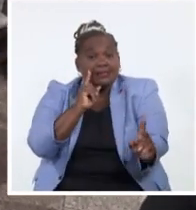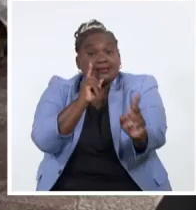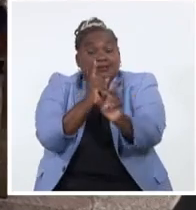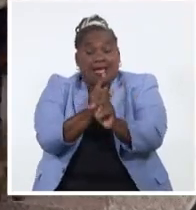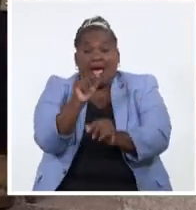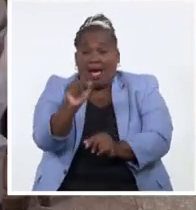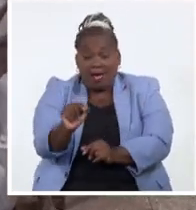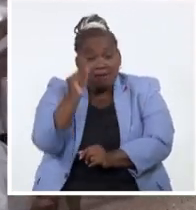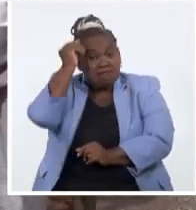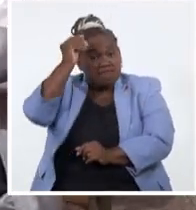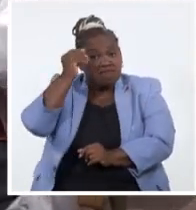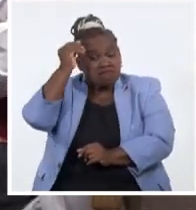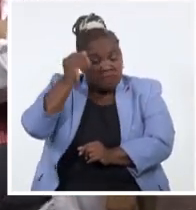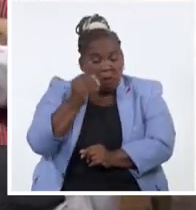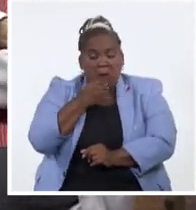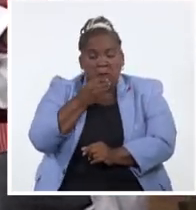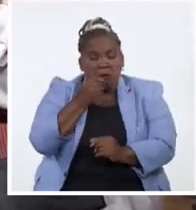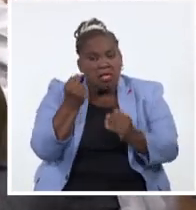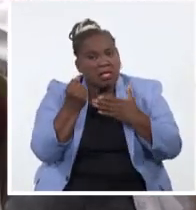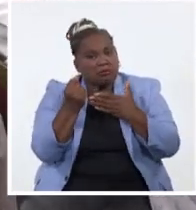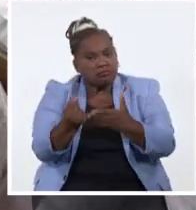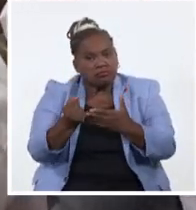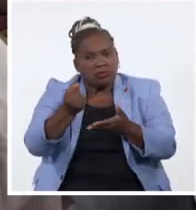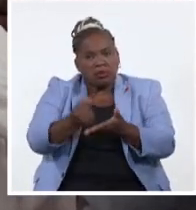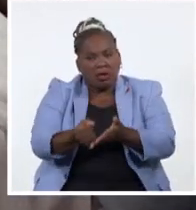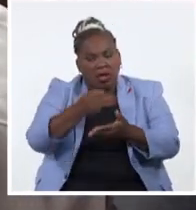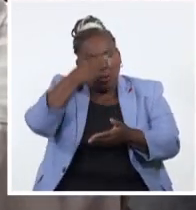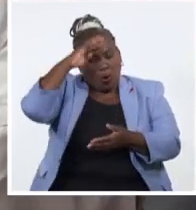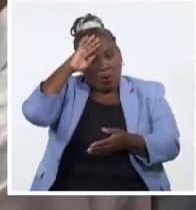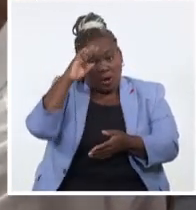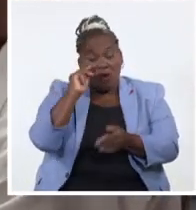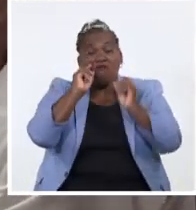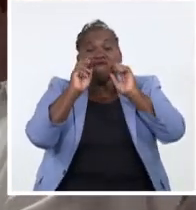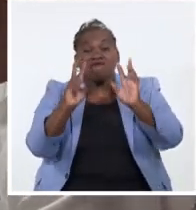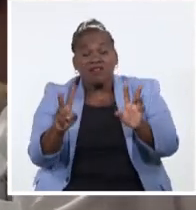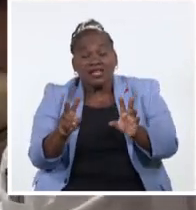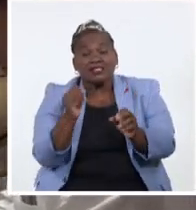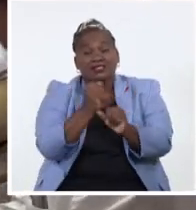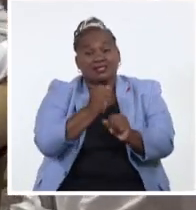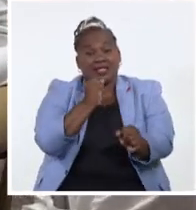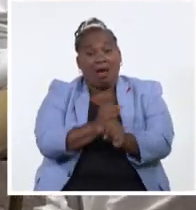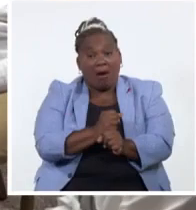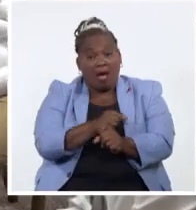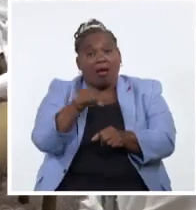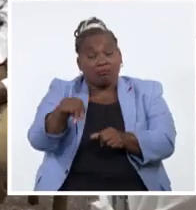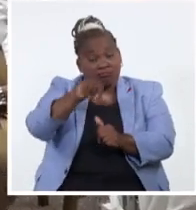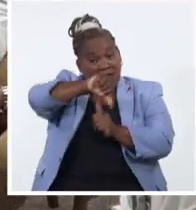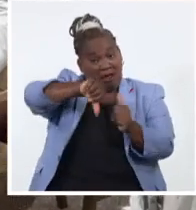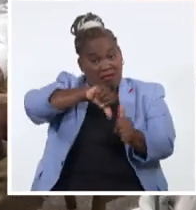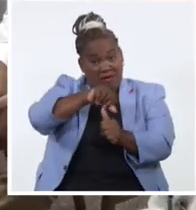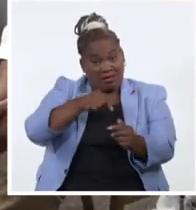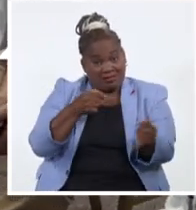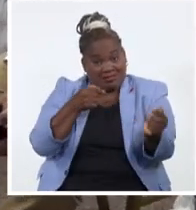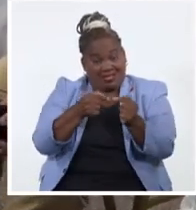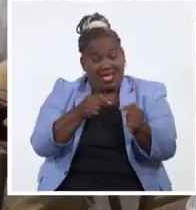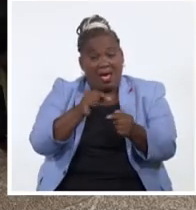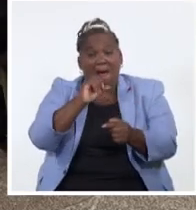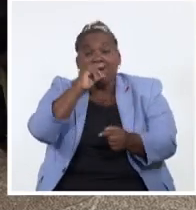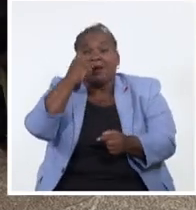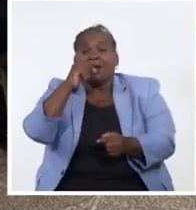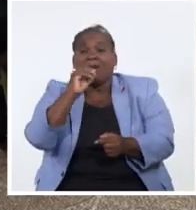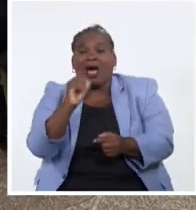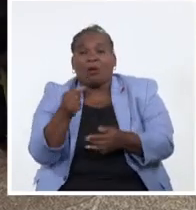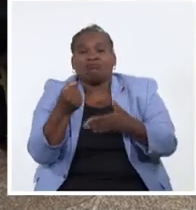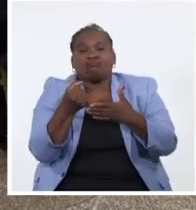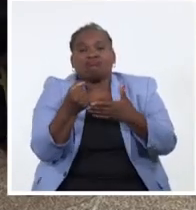Cuanto más pueden aportar los cubanos que viven y trabajan en esta otra porción del del Caribe para la cooperación y la